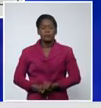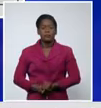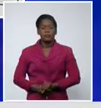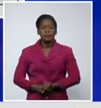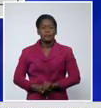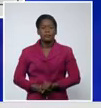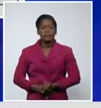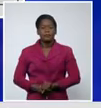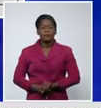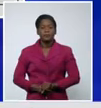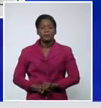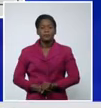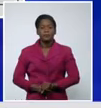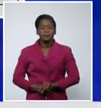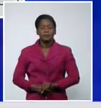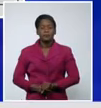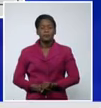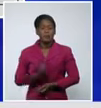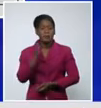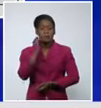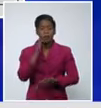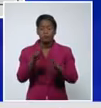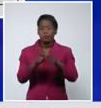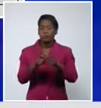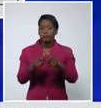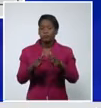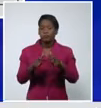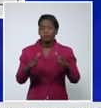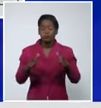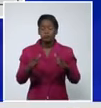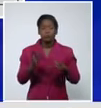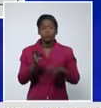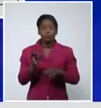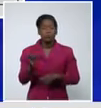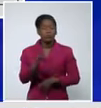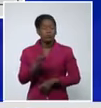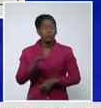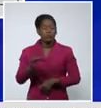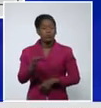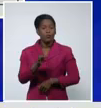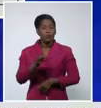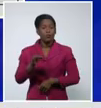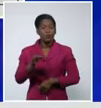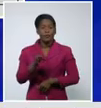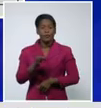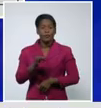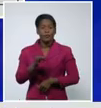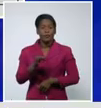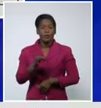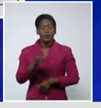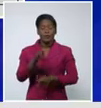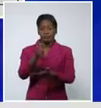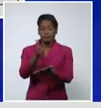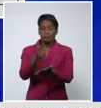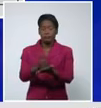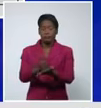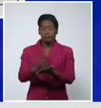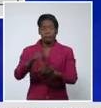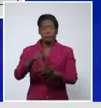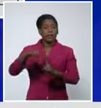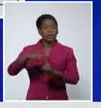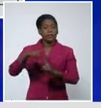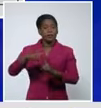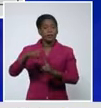Y la mayor transmisión la tienen en los municipios Santi Espíritu, Trinidad y